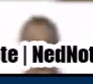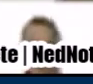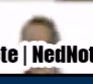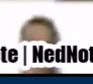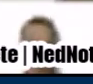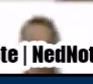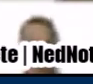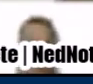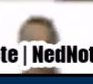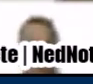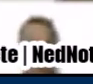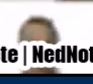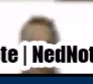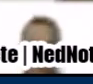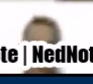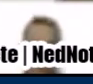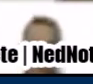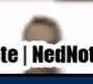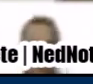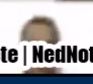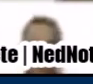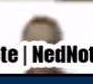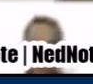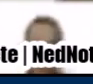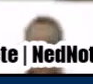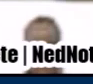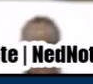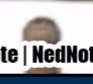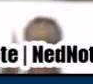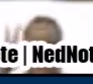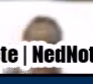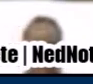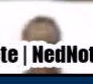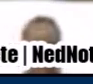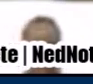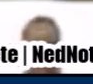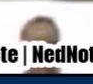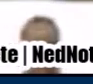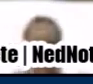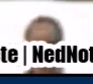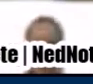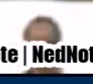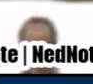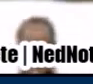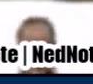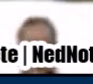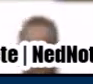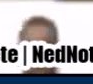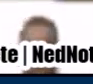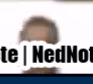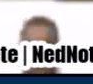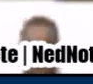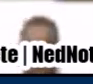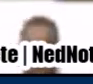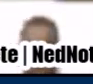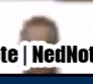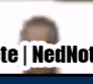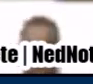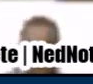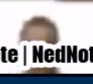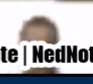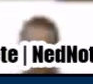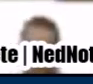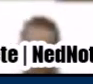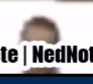accionar. Seguimos siendo mayoría, lo que queremos cambio, seguimos siendo una fuerza diferente, diferenciadora, de cara al